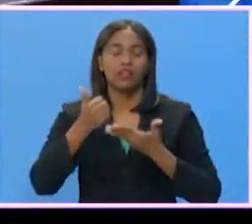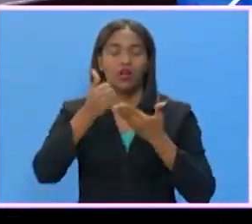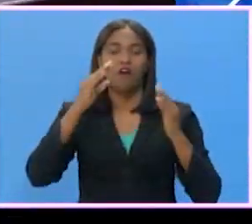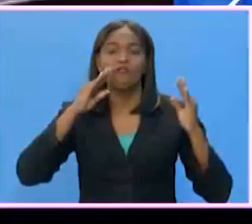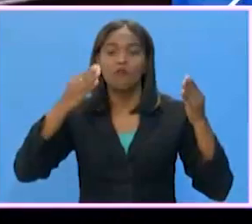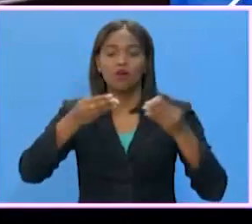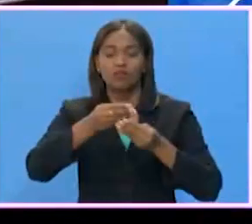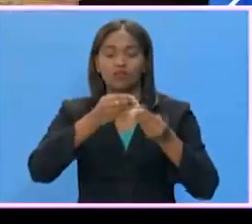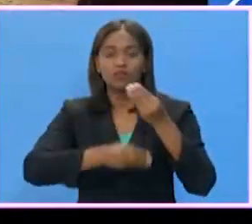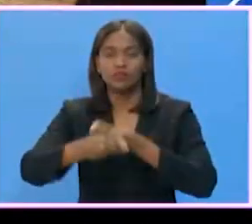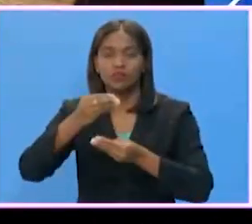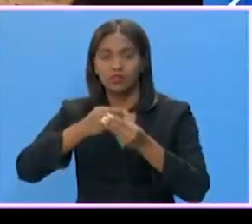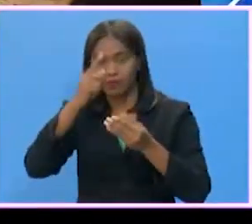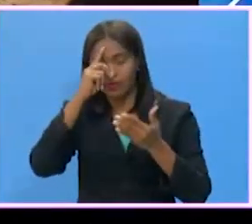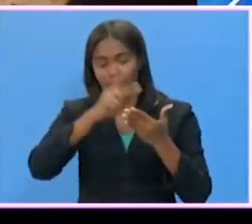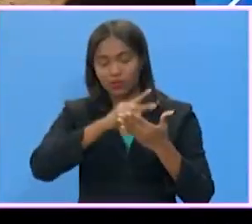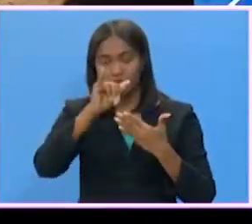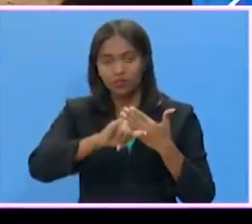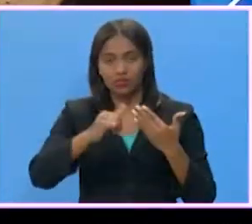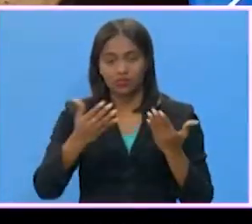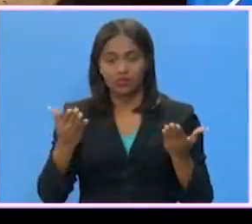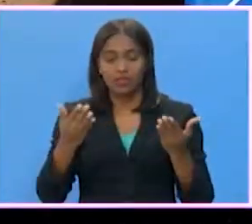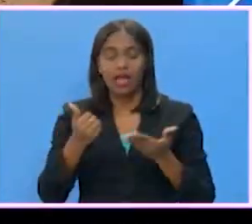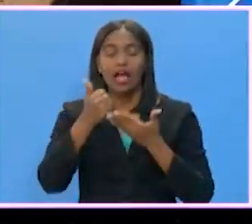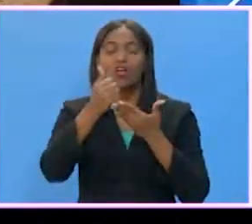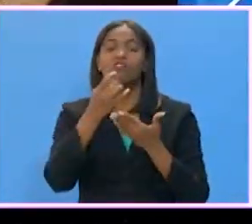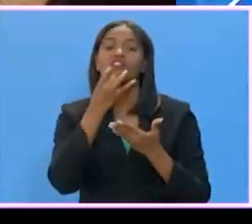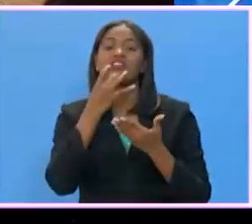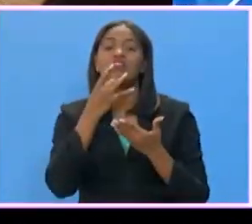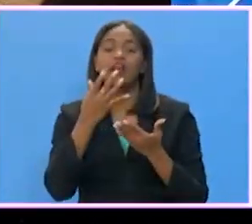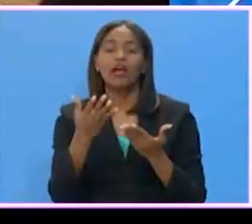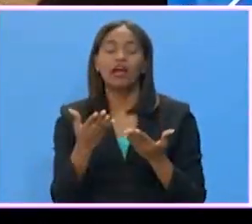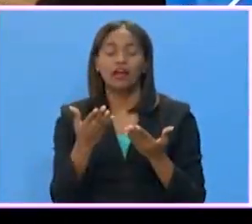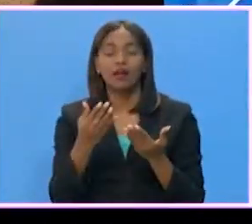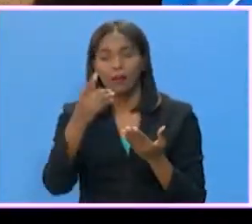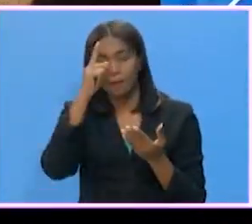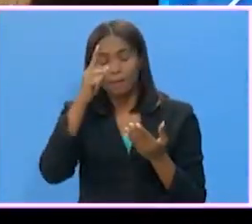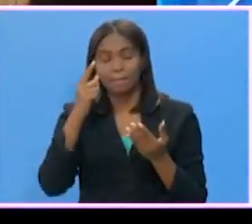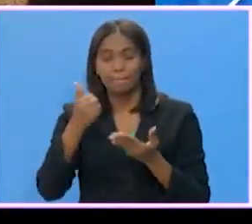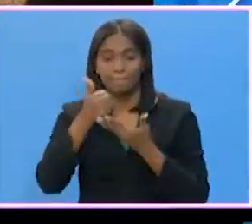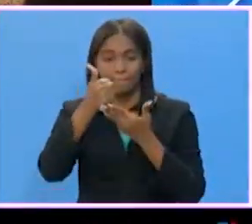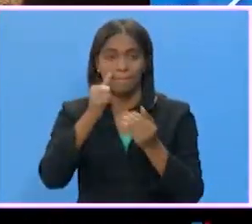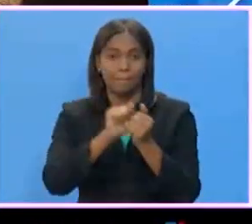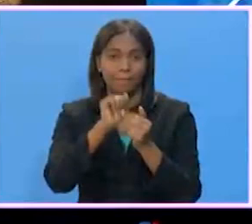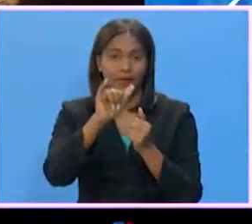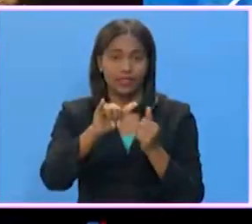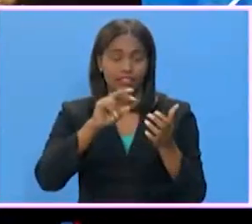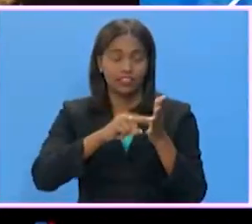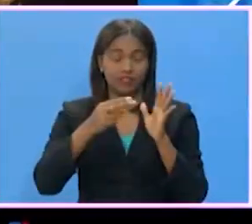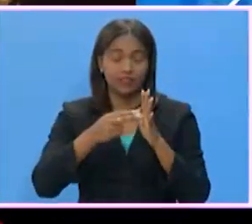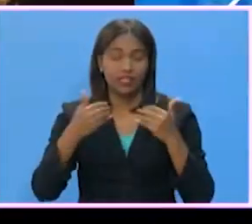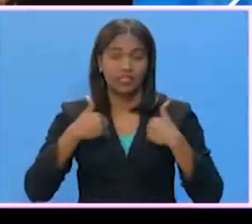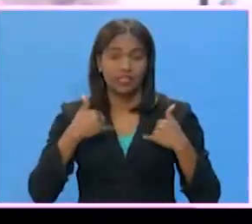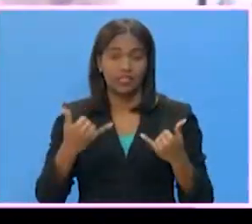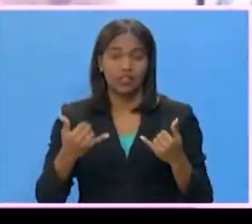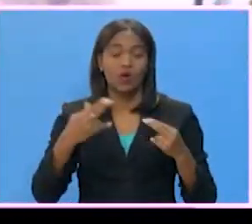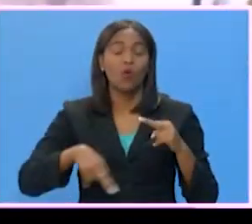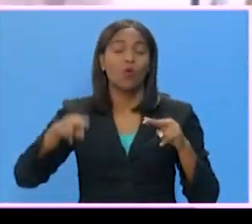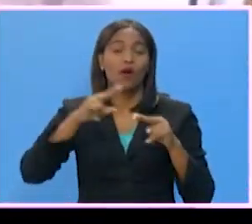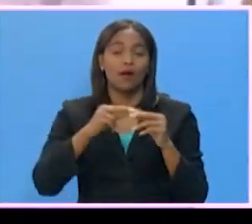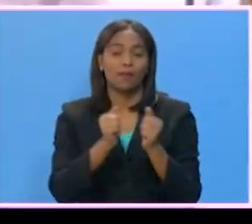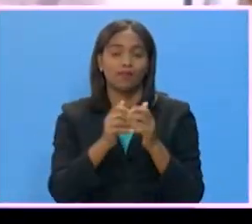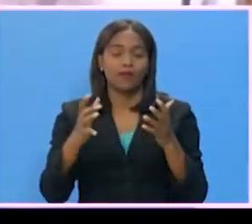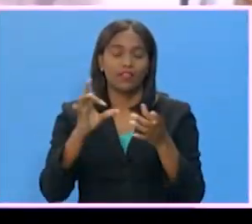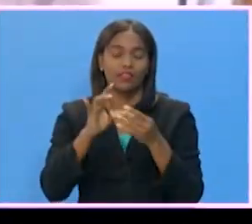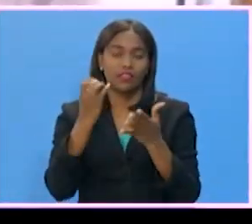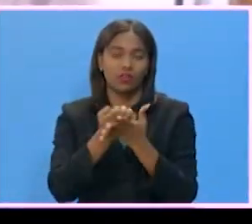de inversiones de proyectos de producción de energía solar fotovoltaica a gran escala, lo que representa una gran dinamización